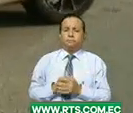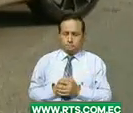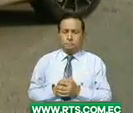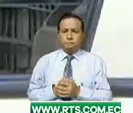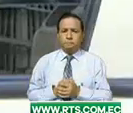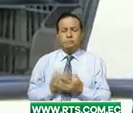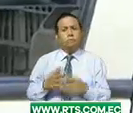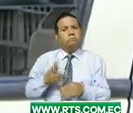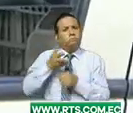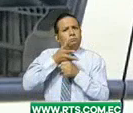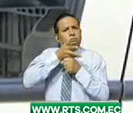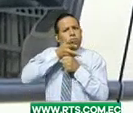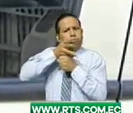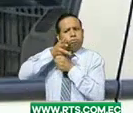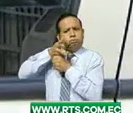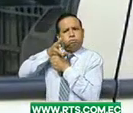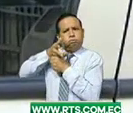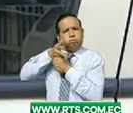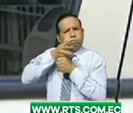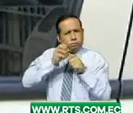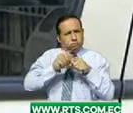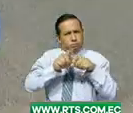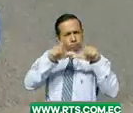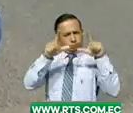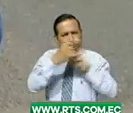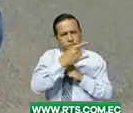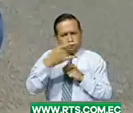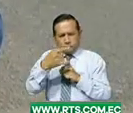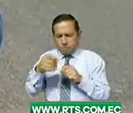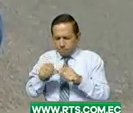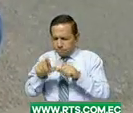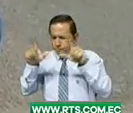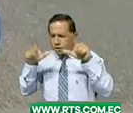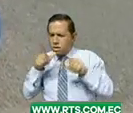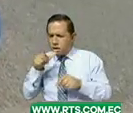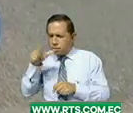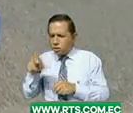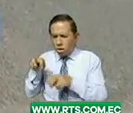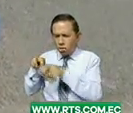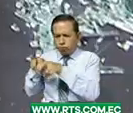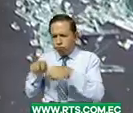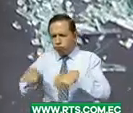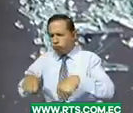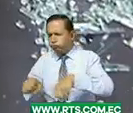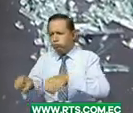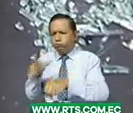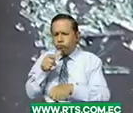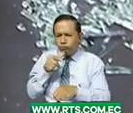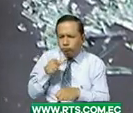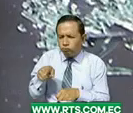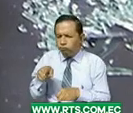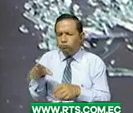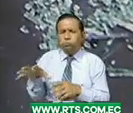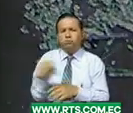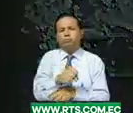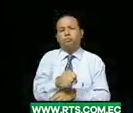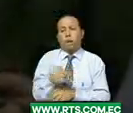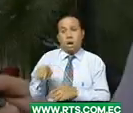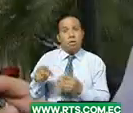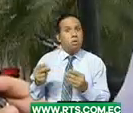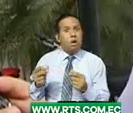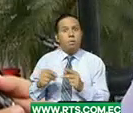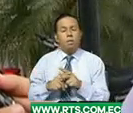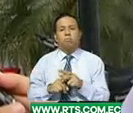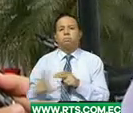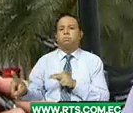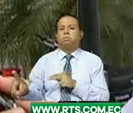medio de las cámaras de vigilancia tratan de dar con los autores de este hecho, los cuales fugaron de inmediato de propinar los disparos. Se